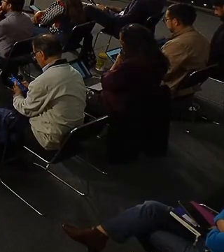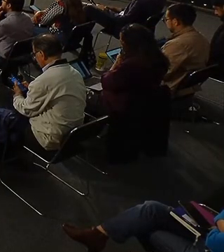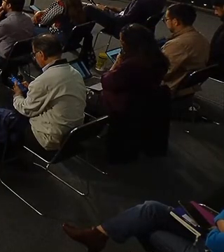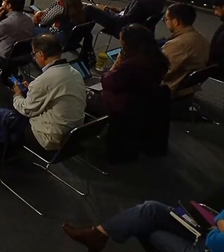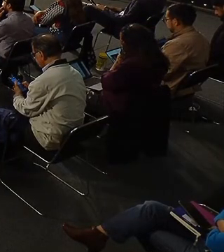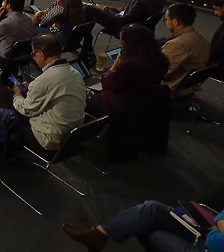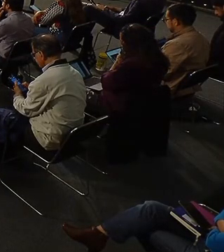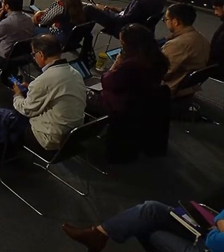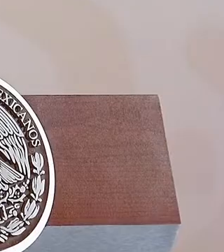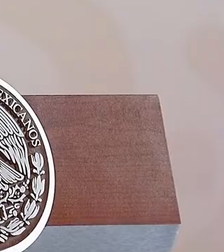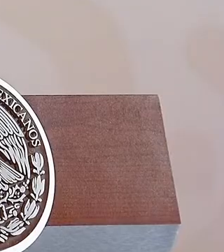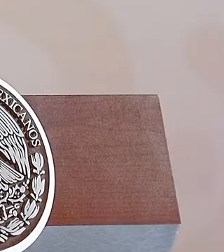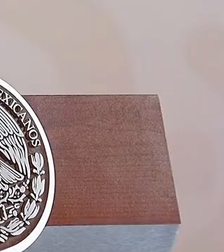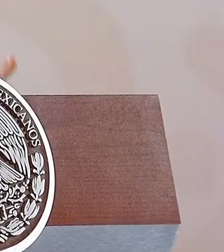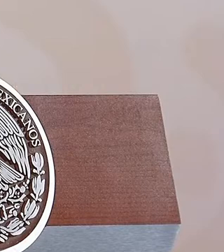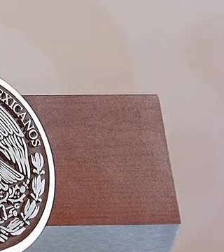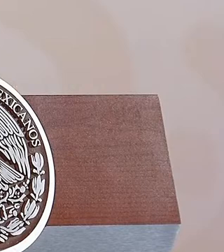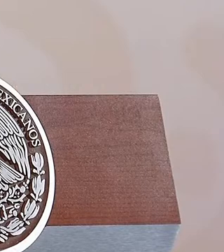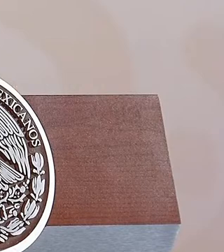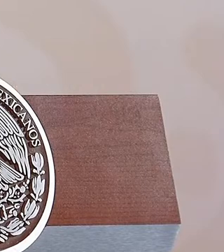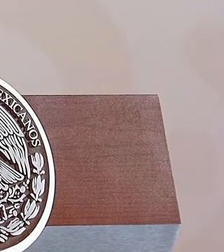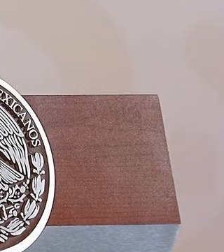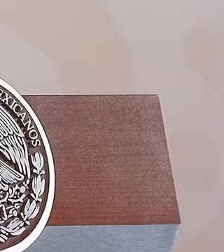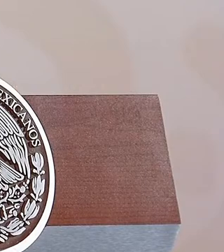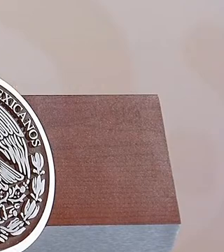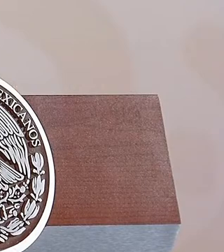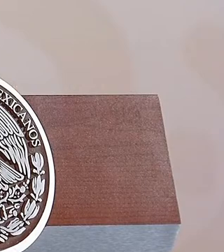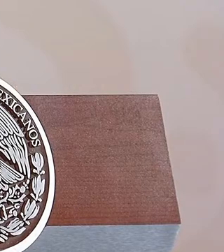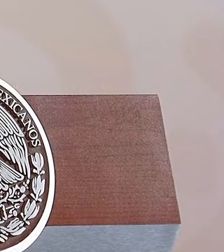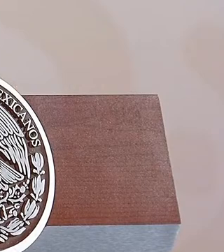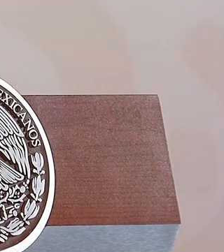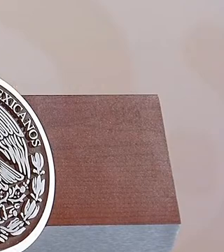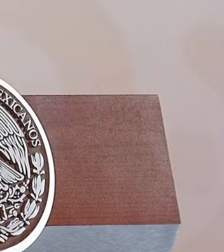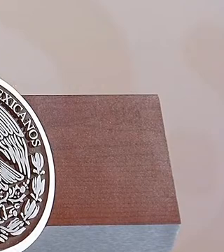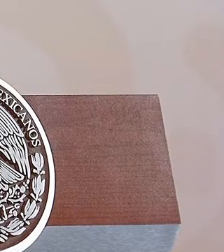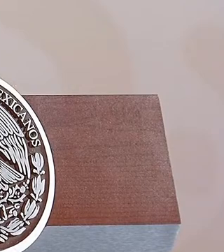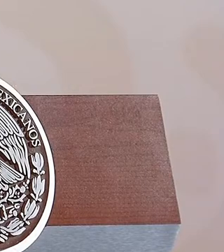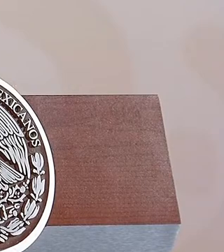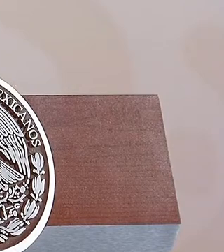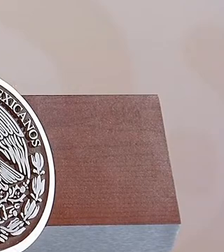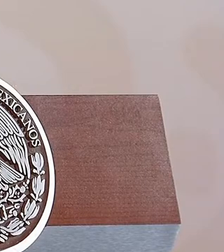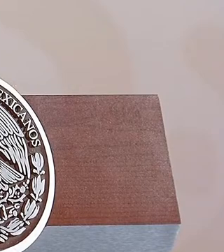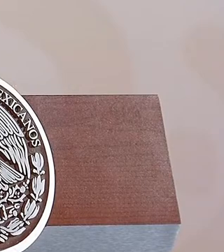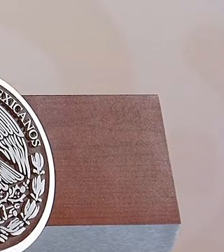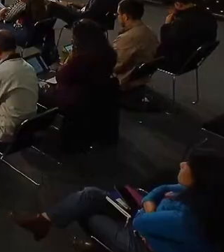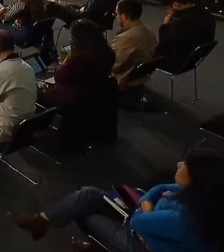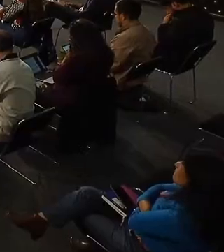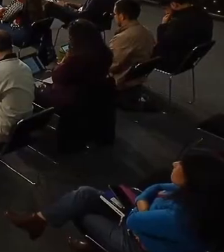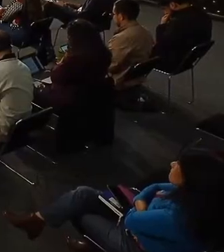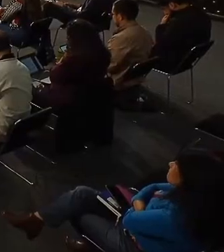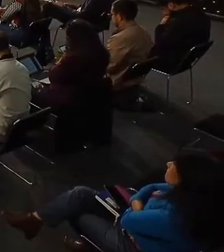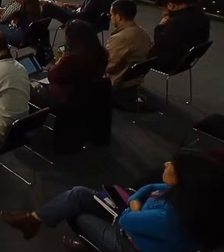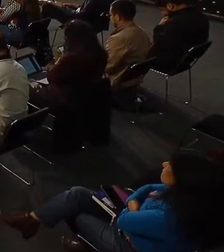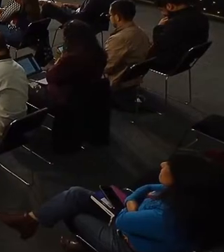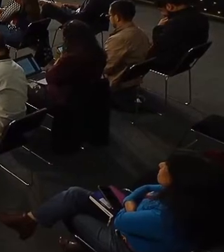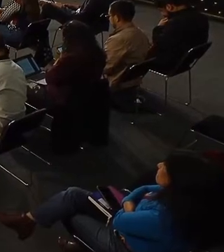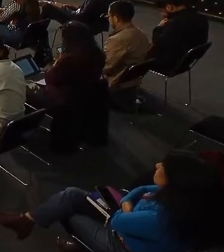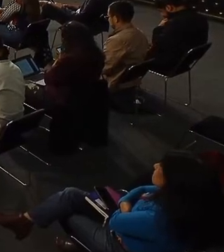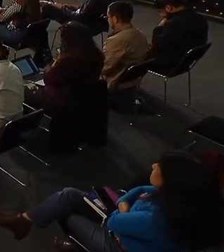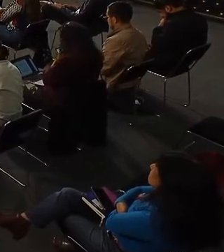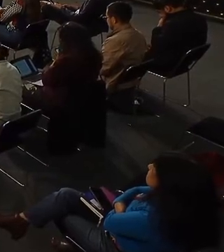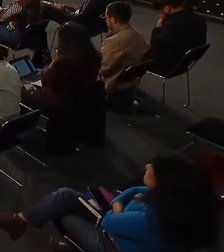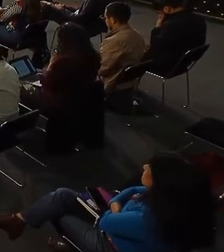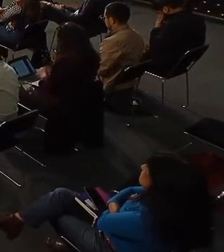gratuita, y esto se va a estar replicando, como indiqué en el mapa, en varios de los centros públicos de investigación